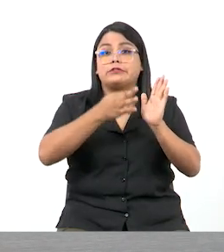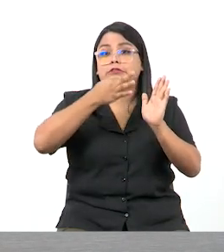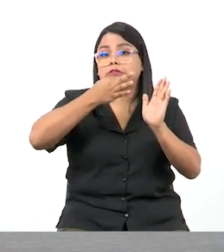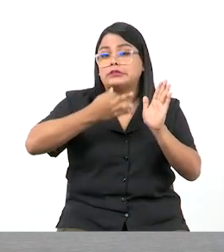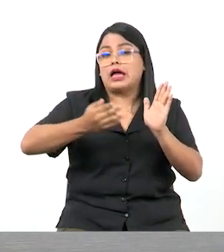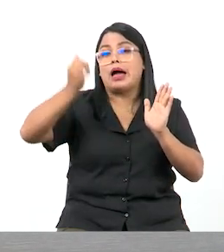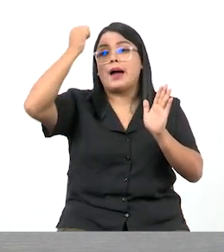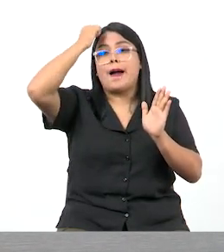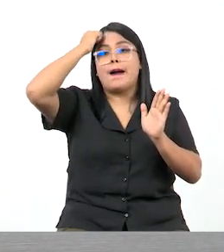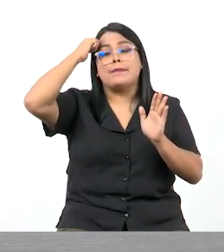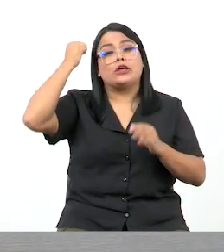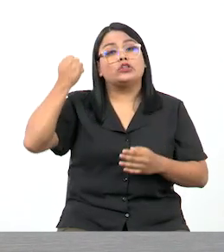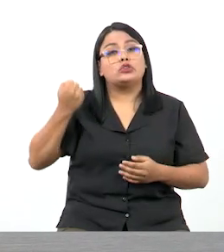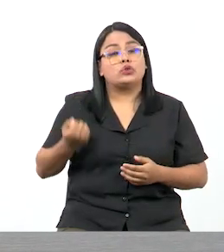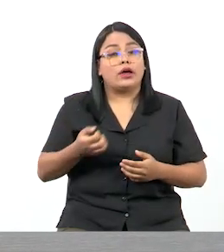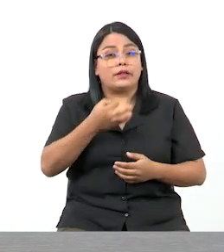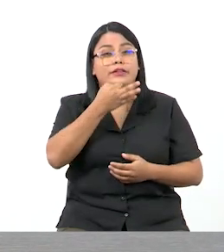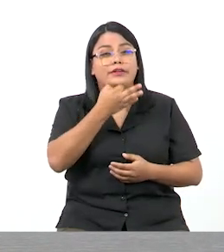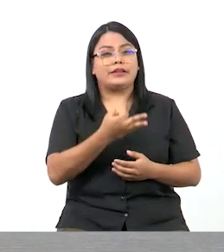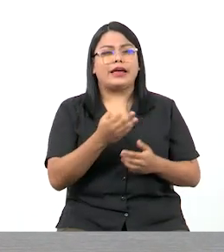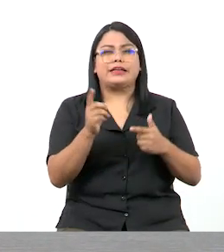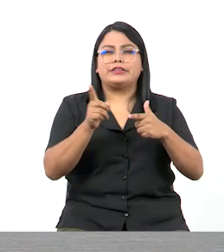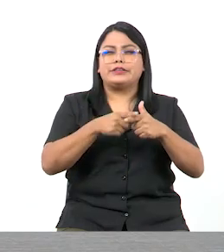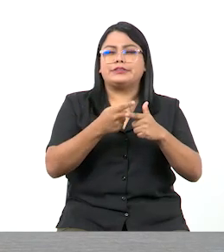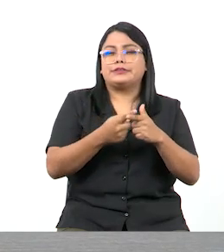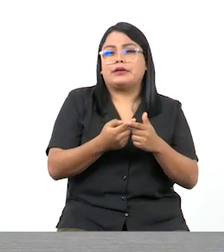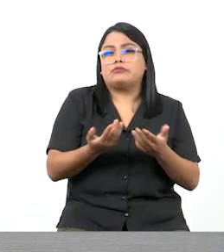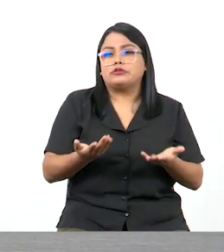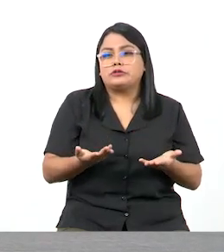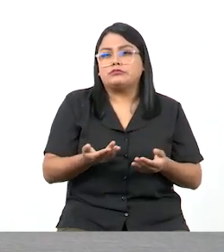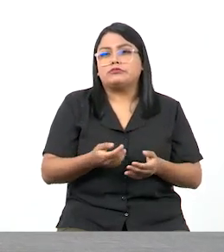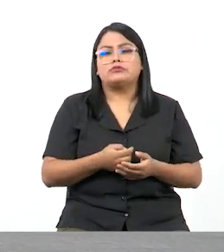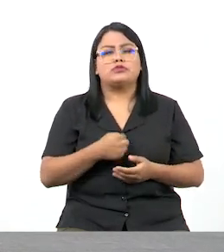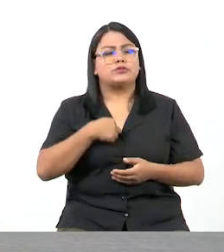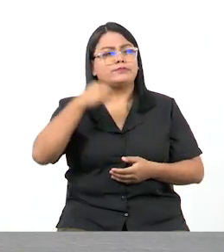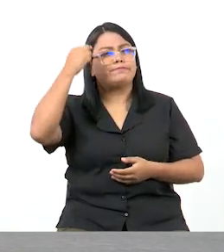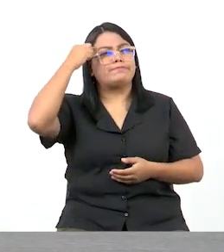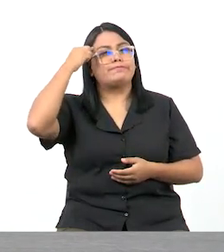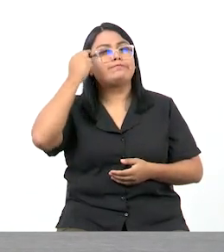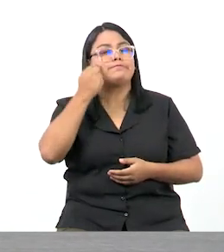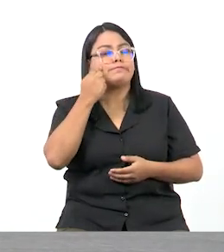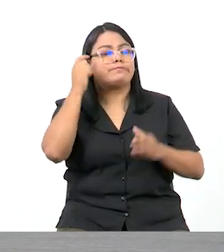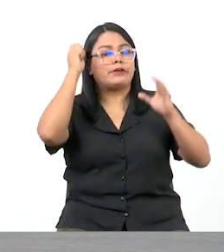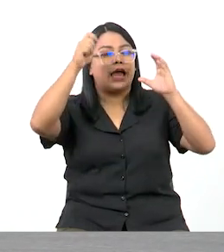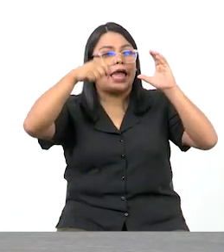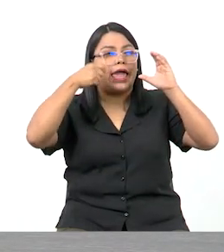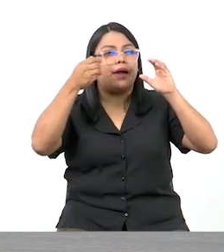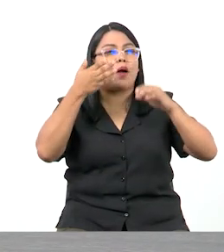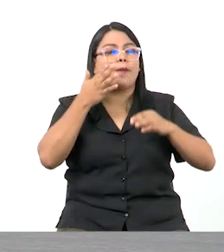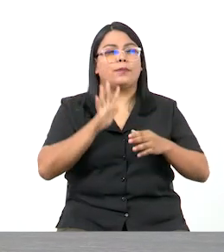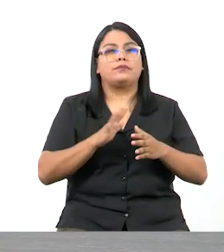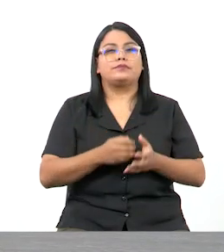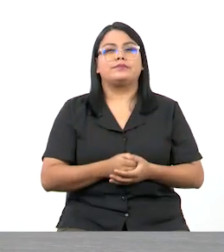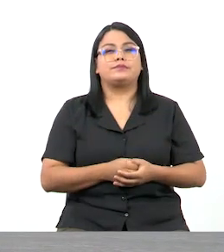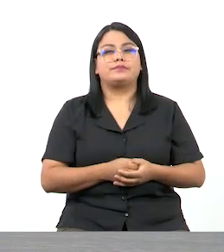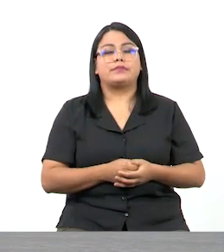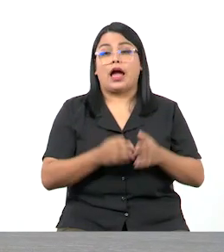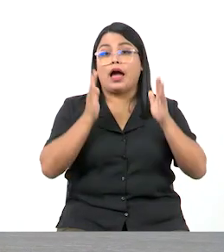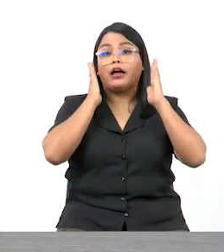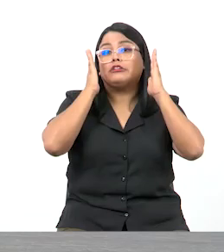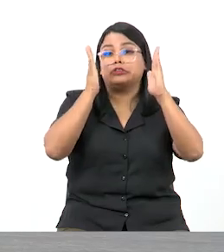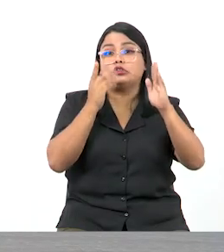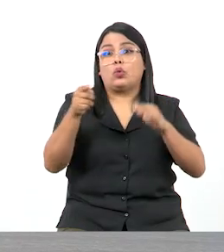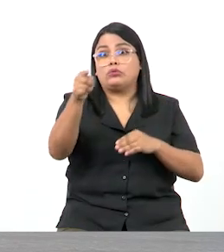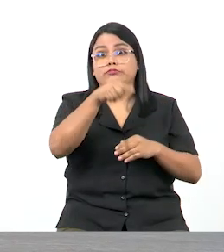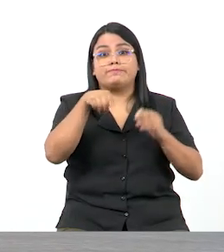una evidencia del aprendizaje por parte del estudiantado, Oliver. Así que, bueno, considero que sería ideal que veamos el ejemplo